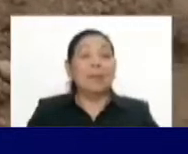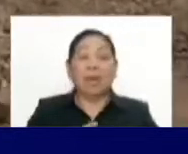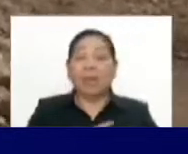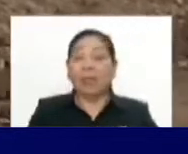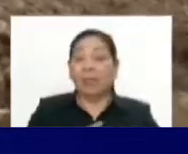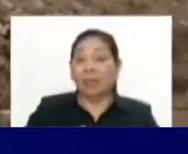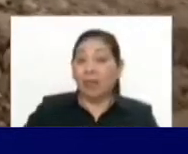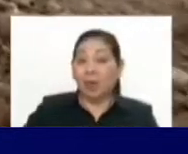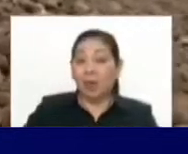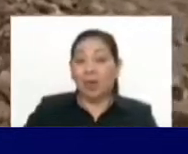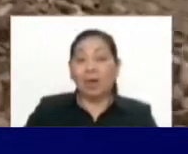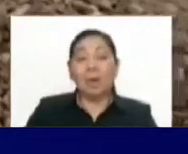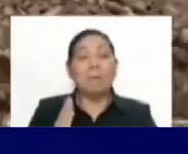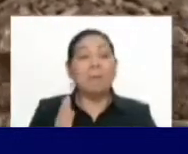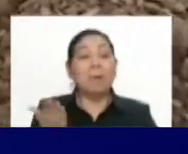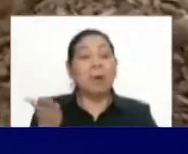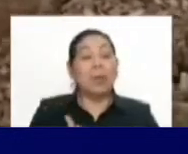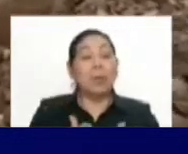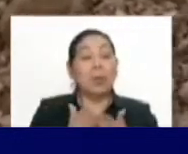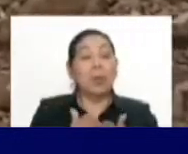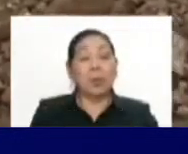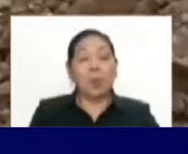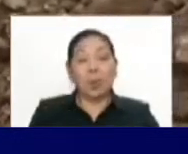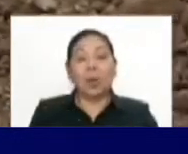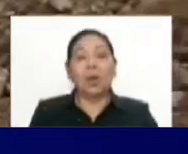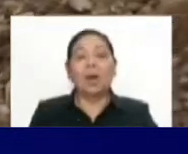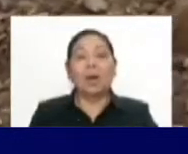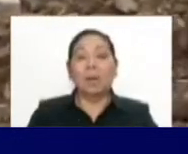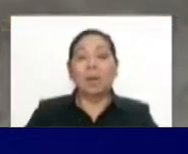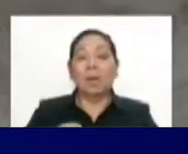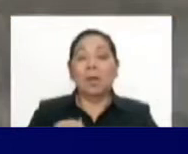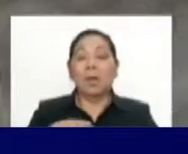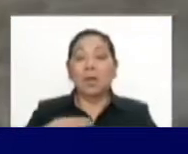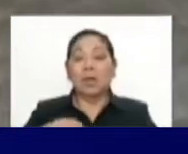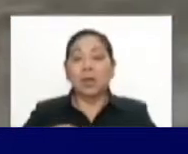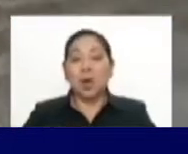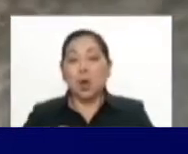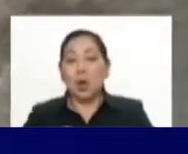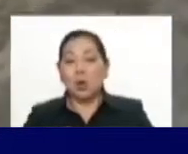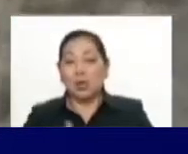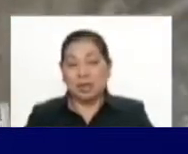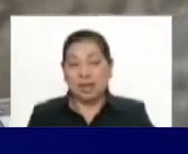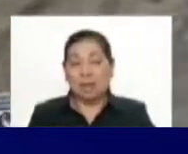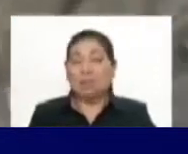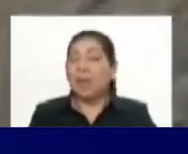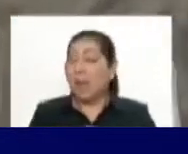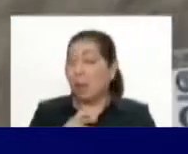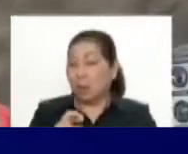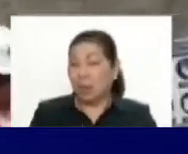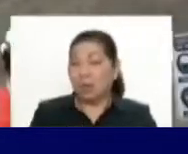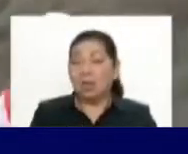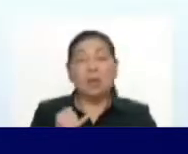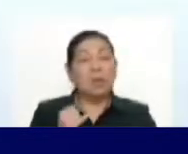19%, fueron supervisados por el presidente del directorio de la Autoridad Portuaria Nacional, Manuel Hinojosa. La